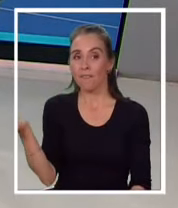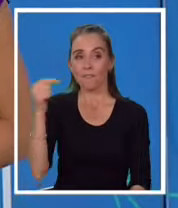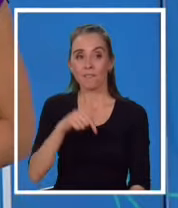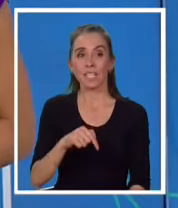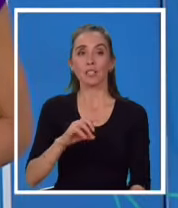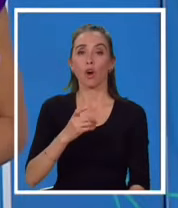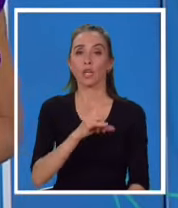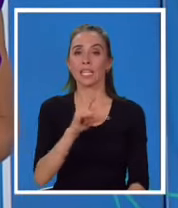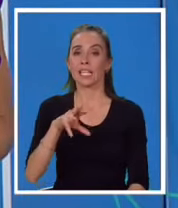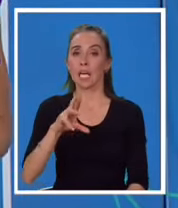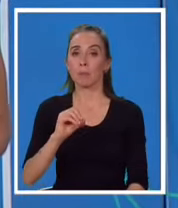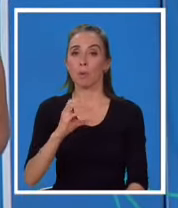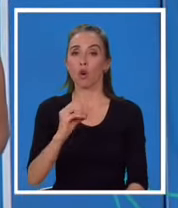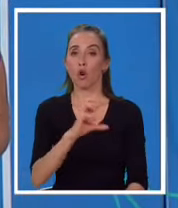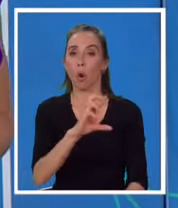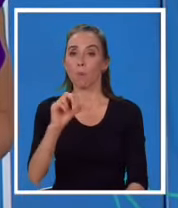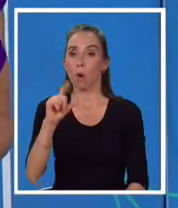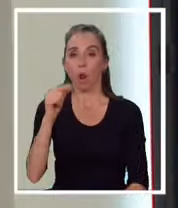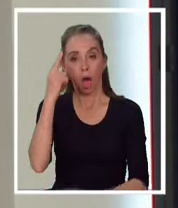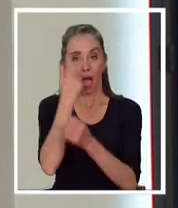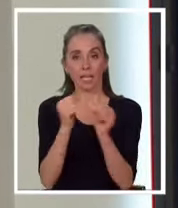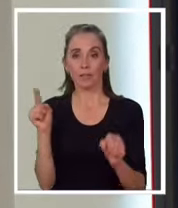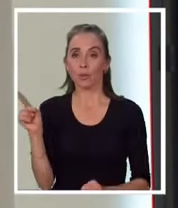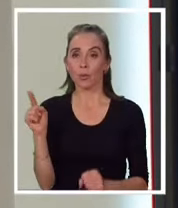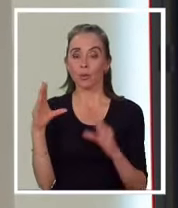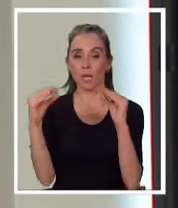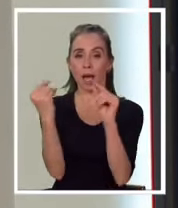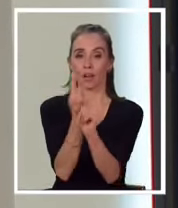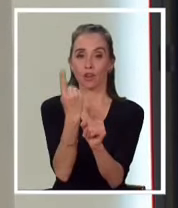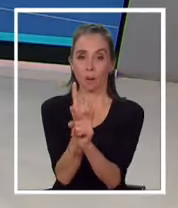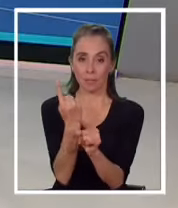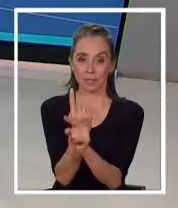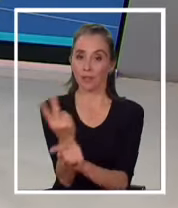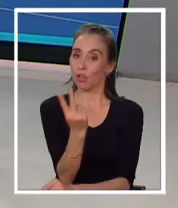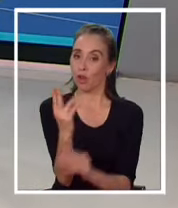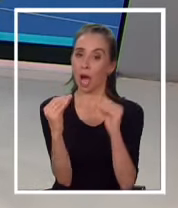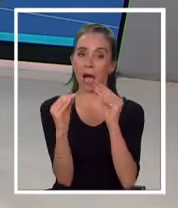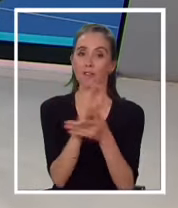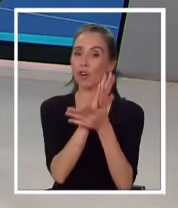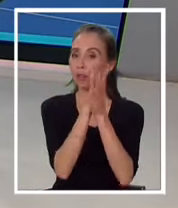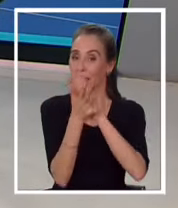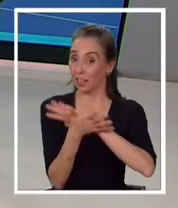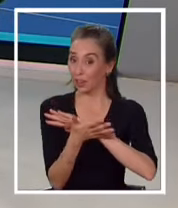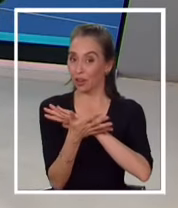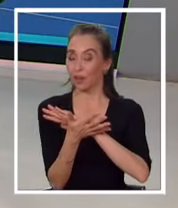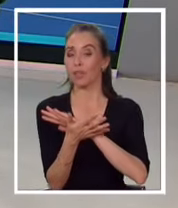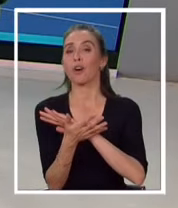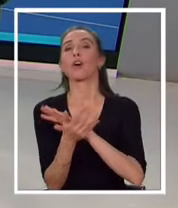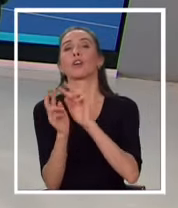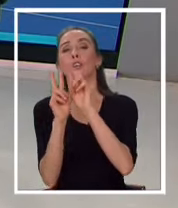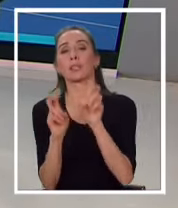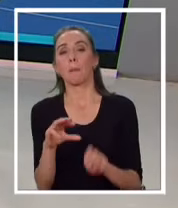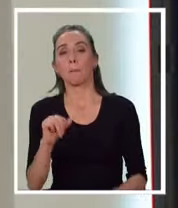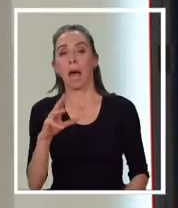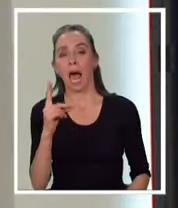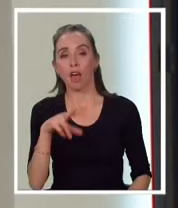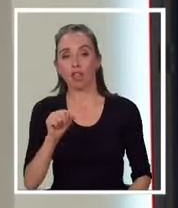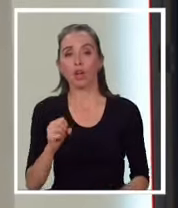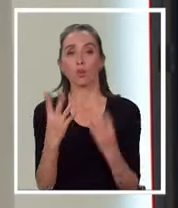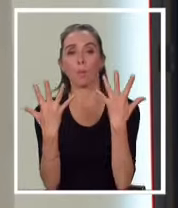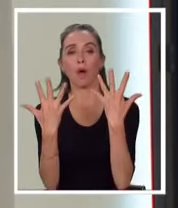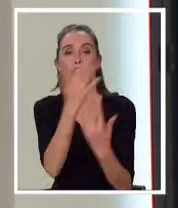Coppola, que es un personaje increíble. Y tú hablaste con él y sí. Hablaron de todo sobre Diego Armando Maradona, sobre el